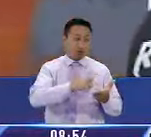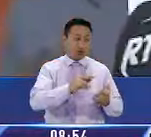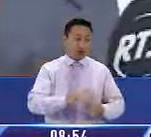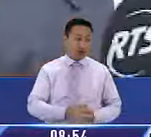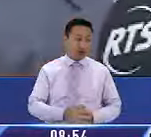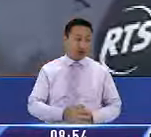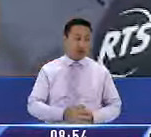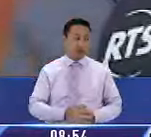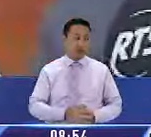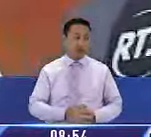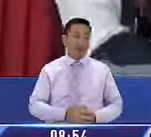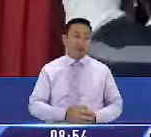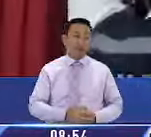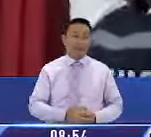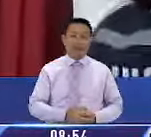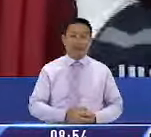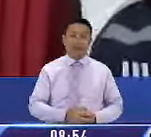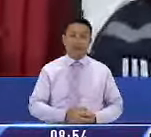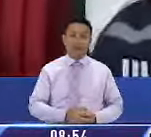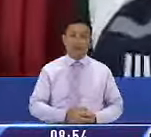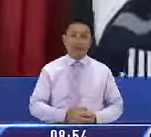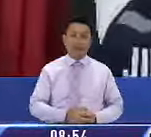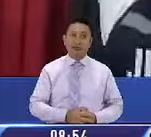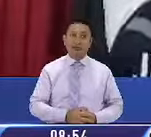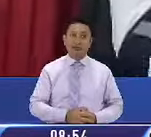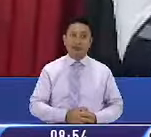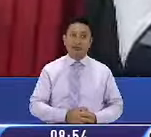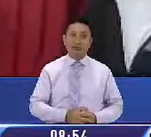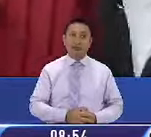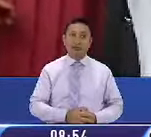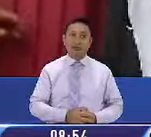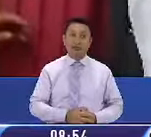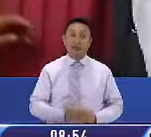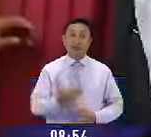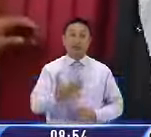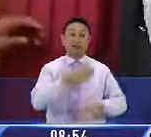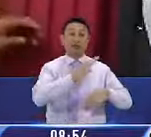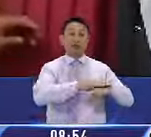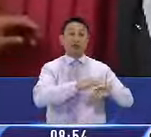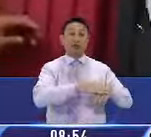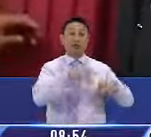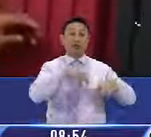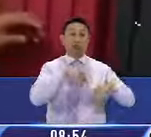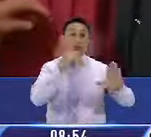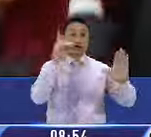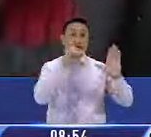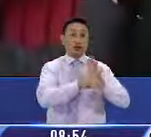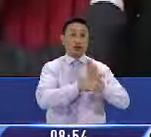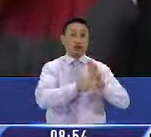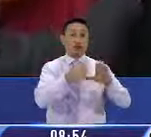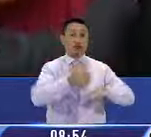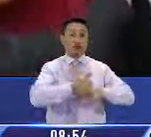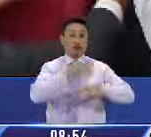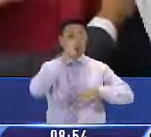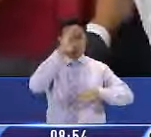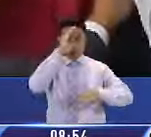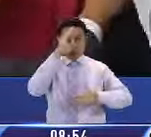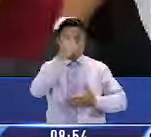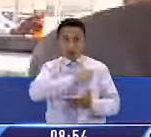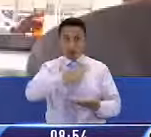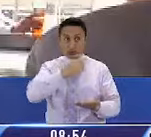cual se les va a notificar. Pueden hacer las denuncias respectivas a la Intendencia, a la Policía del